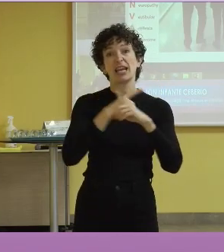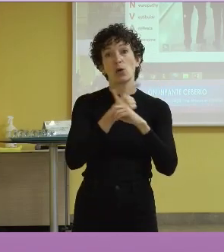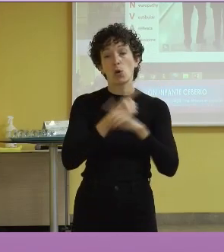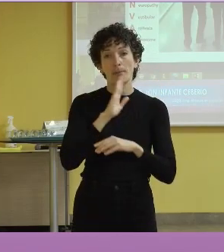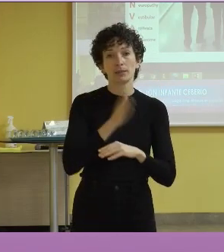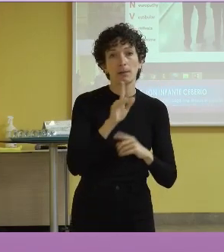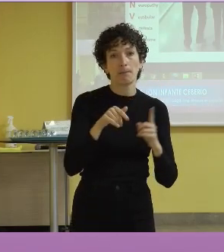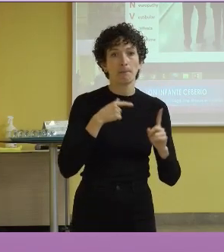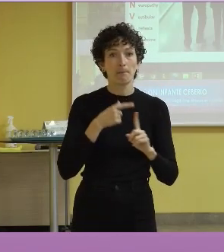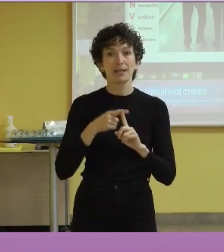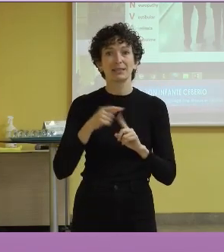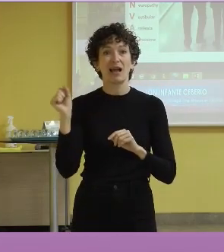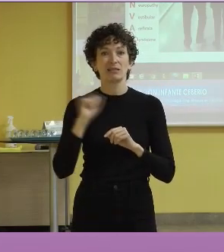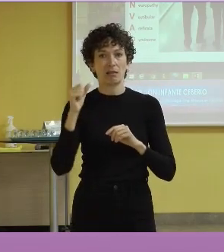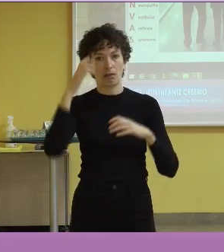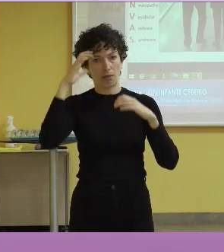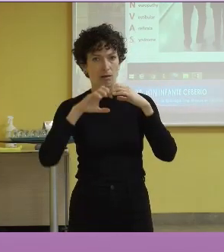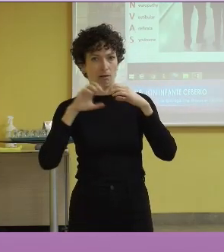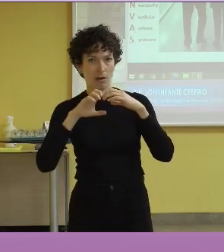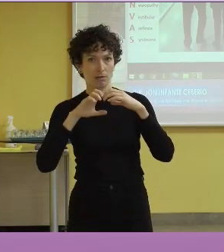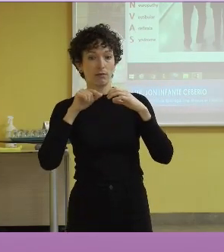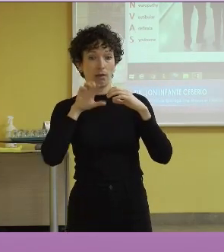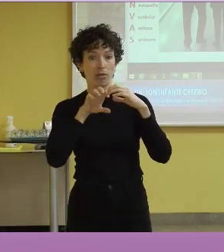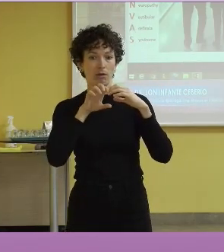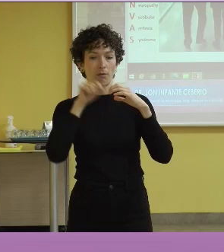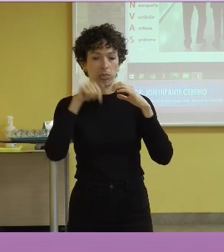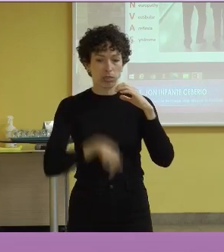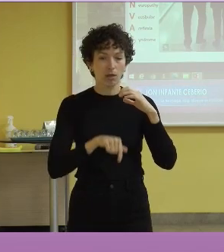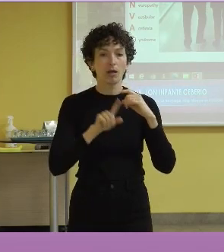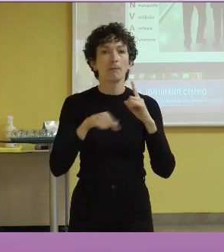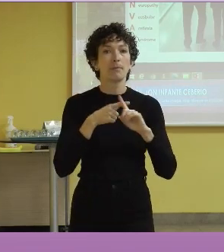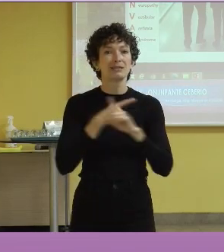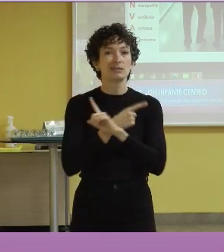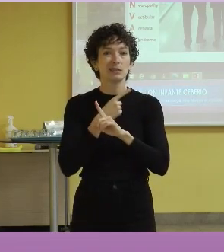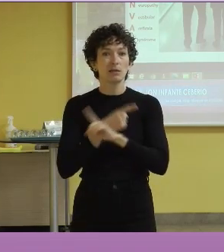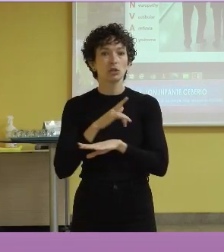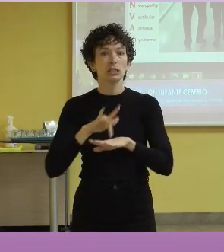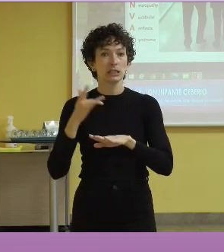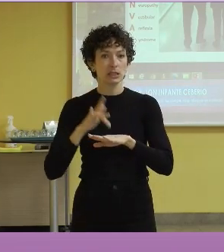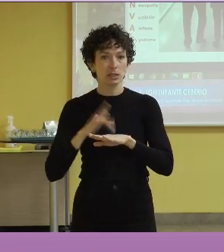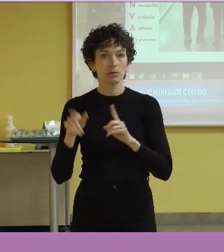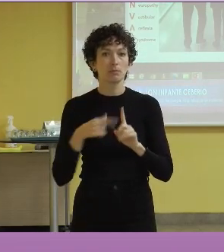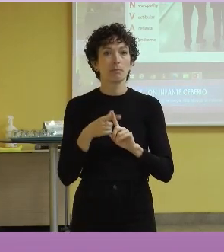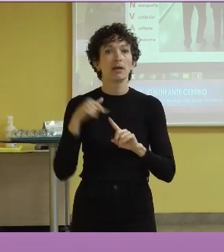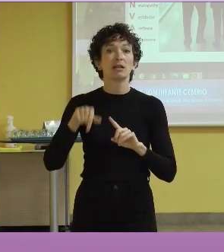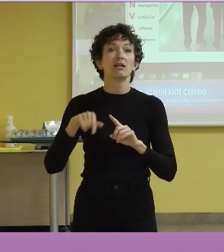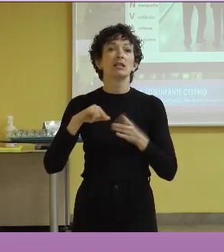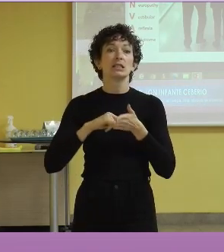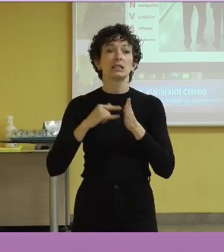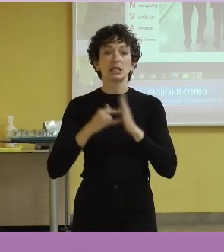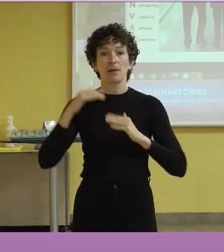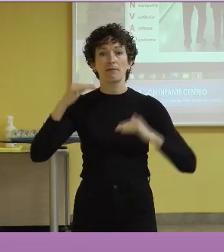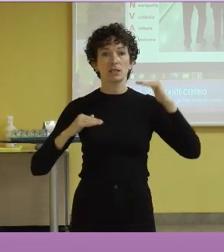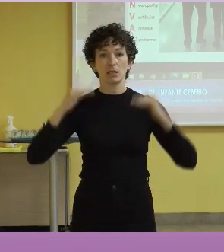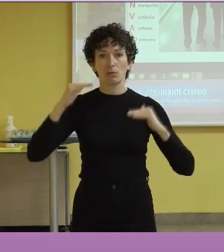Los pacientes, además de tener una degeneración del cerebelo, tienen una degeneración de los nervios sensitivos y del sistema vestibular que controla el equilibrio